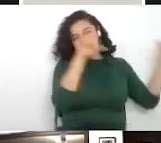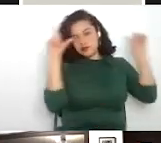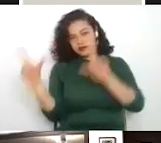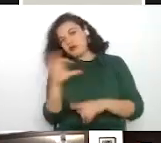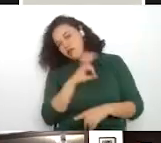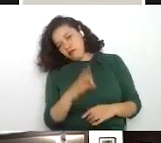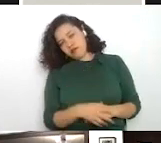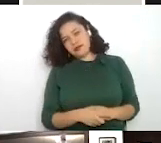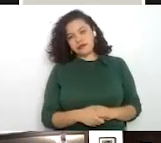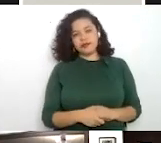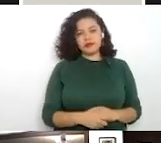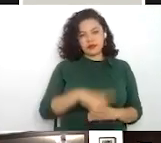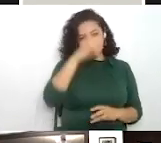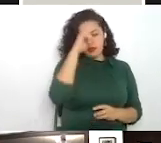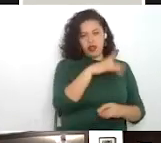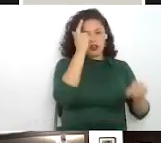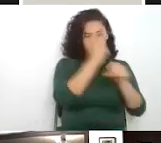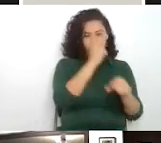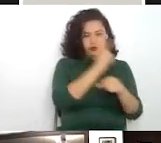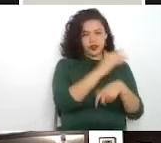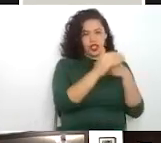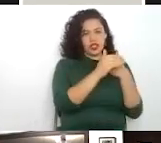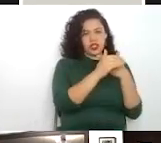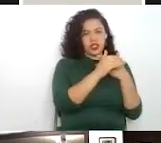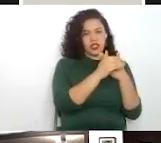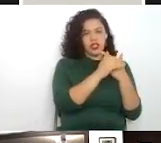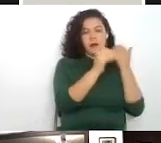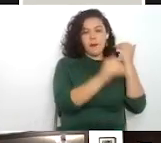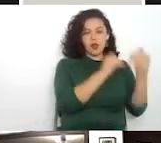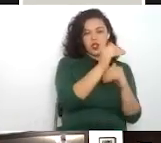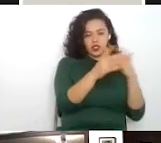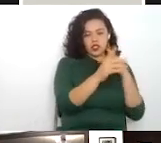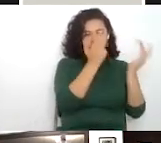habla sí. de identificar los procesos, el punto anterior.